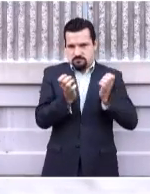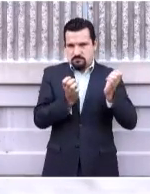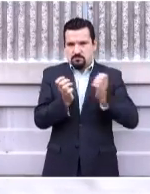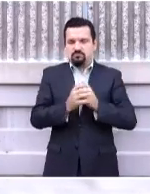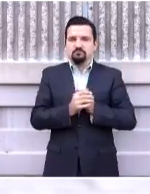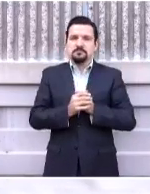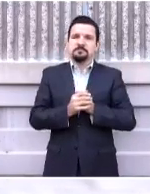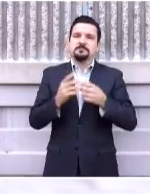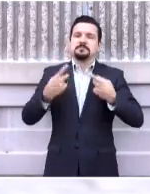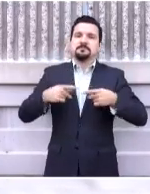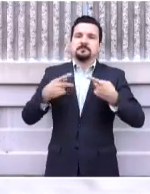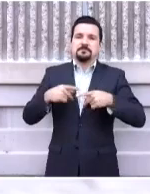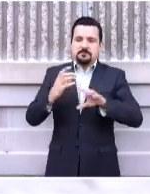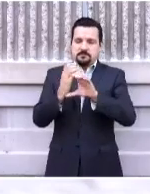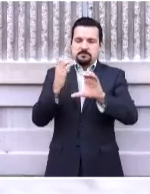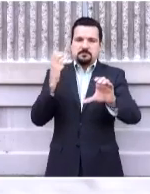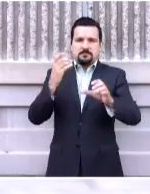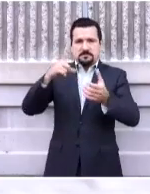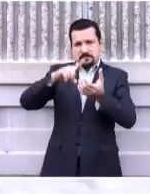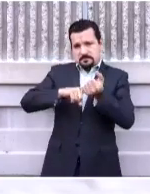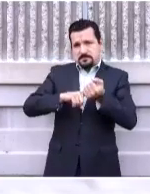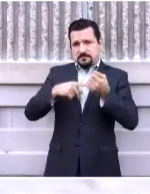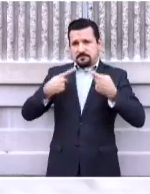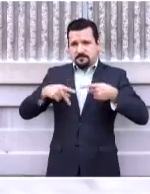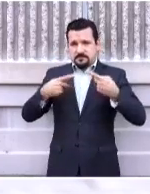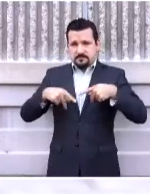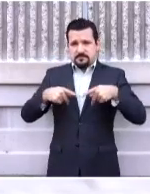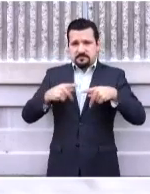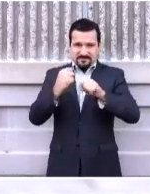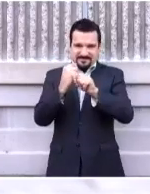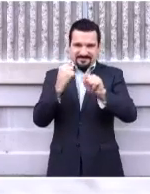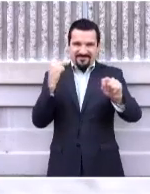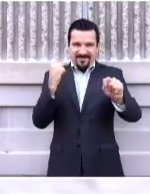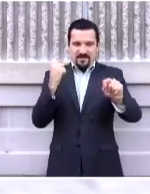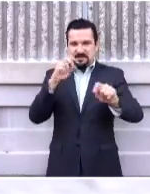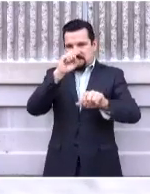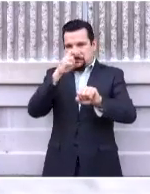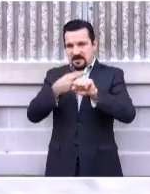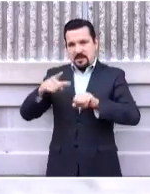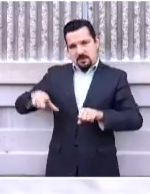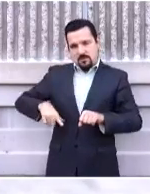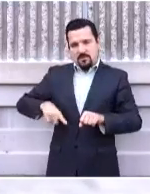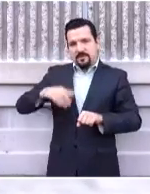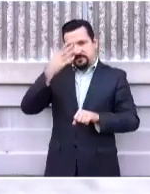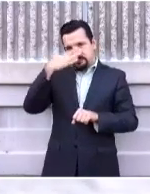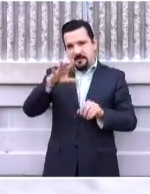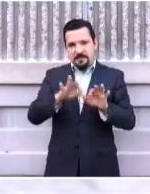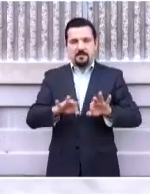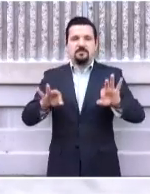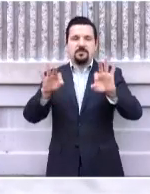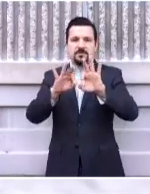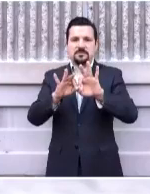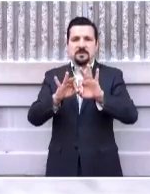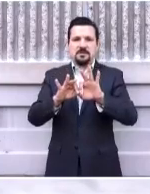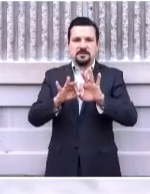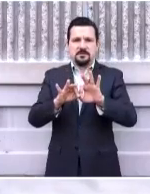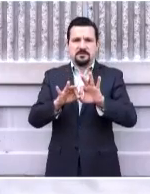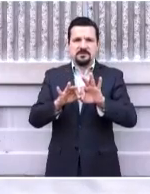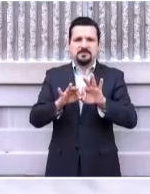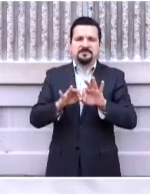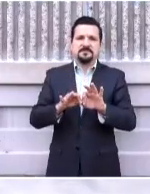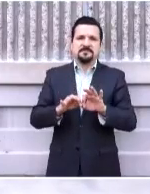transportes, el transporte público es fundamental y la Secretaría de Gobierno está estableciendo los mecanismos para, por